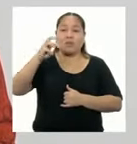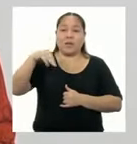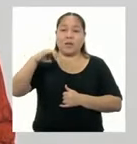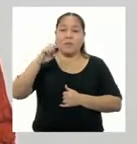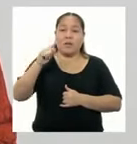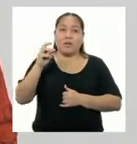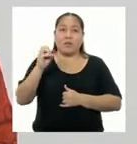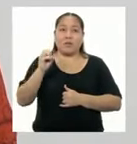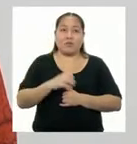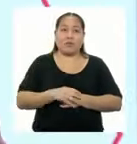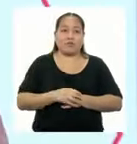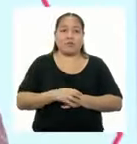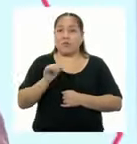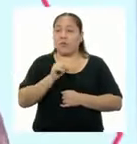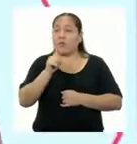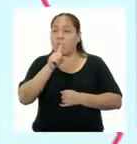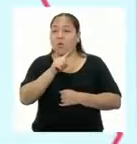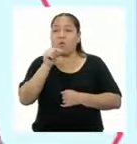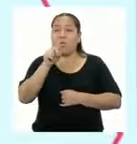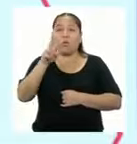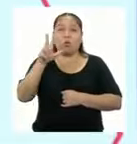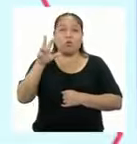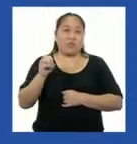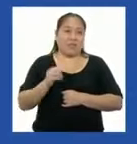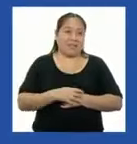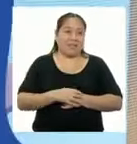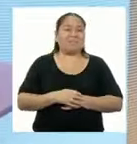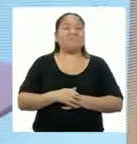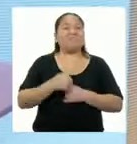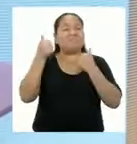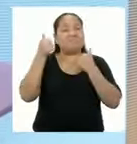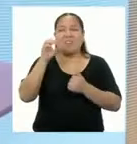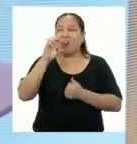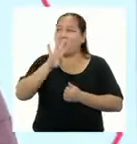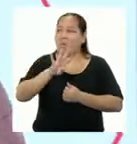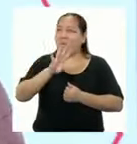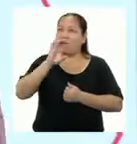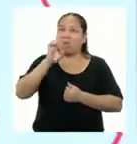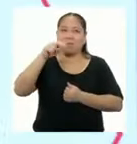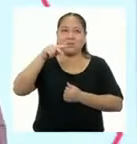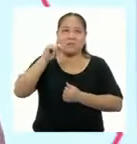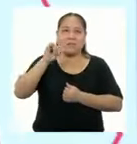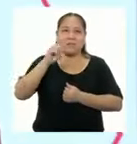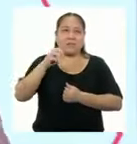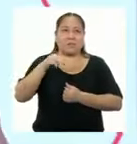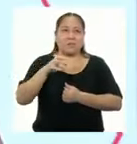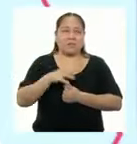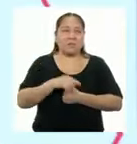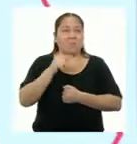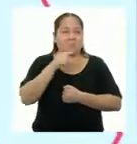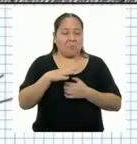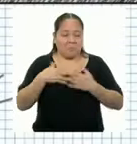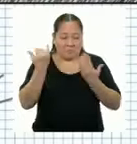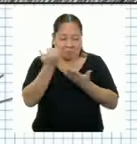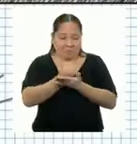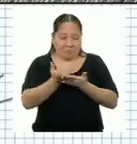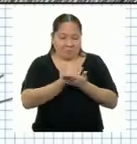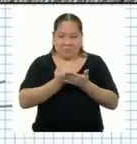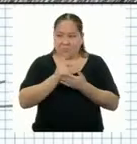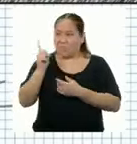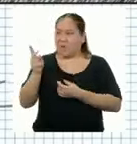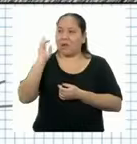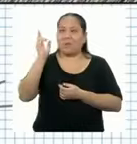escala 1 a 30. Claro, 4 centímetros. ¡Muy bien! Y sabiendo esto, podré hacer un diseño para el